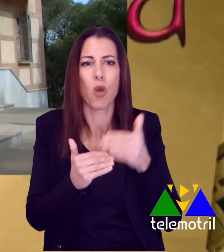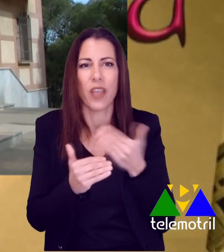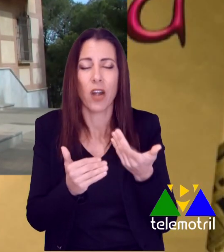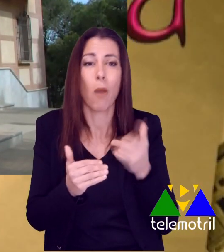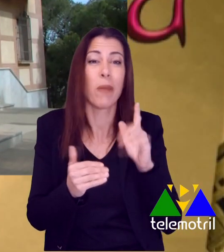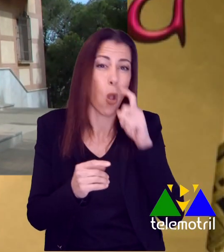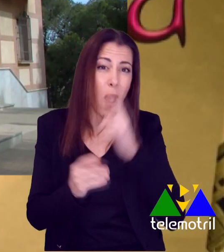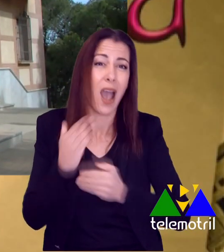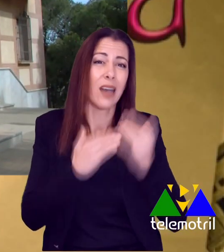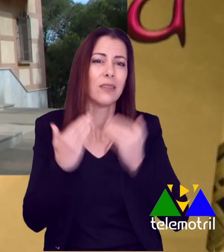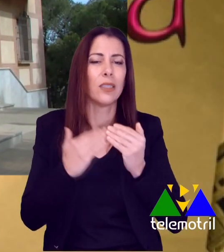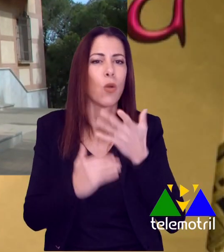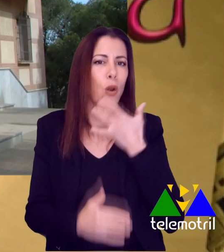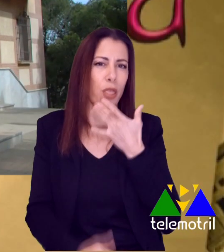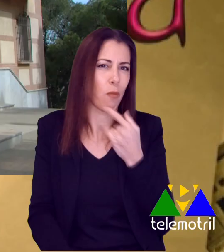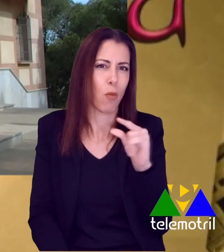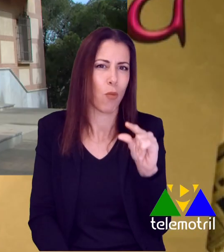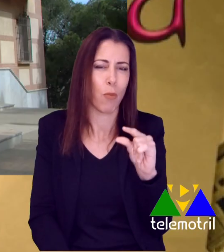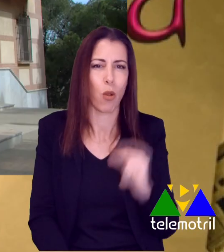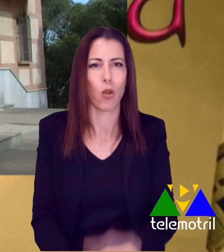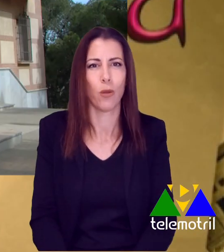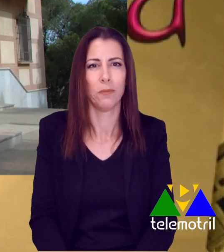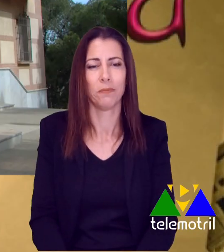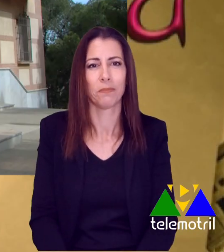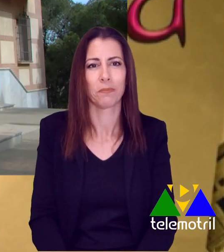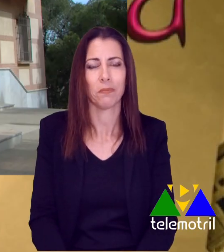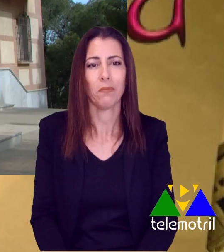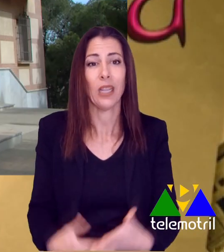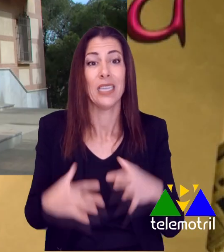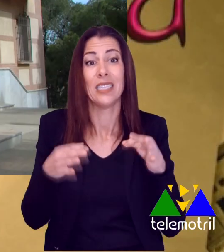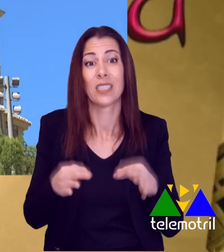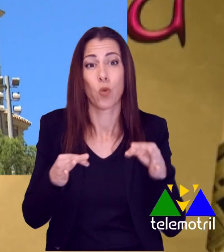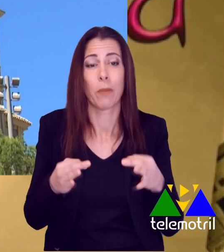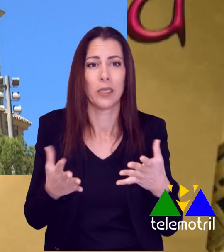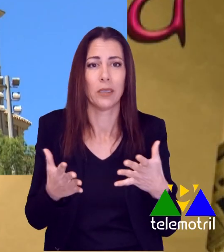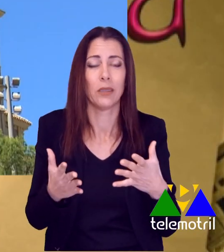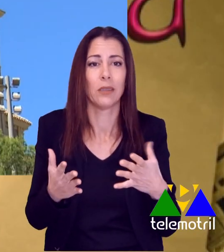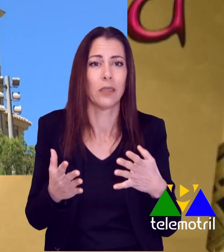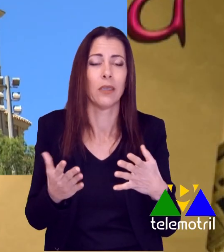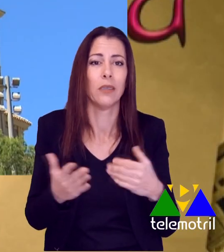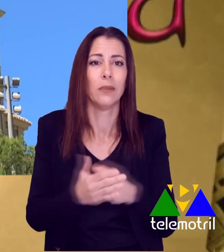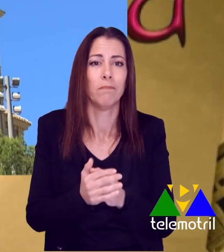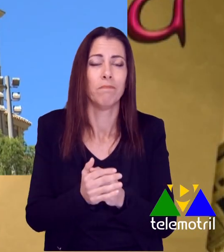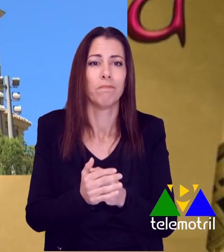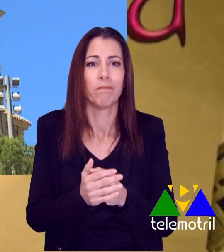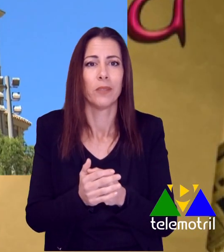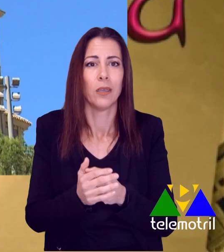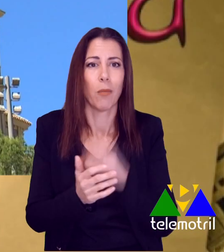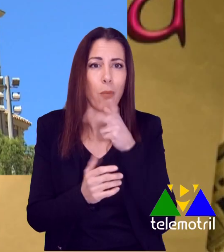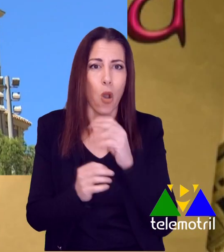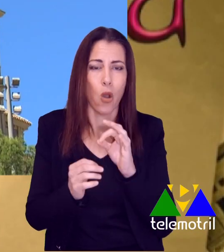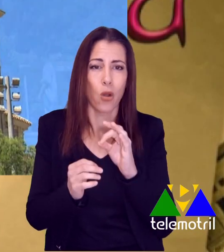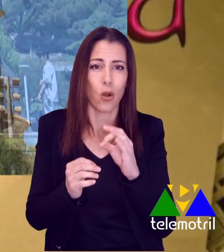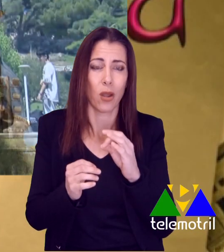pero antiguos conocemos muy, muy pocos, ¿no? Seguramente pues todo el archivo del